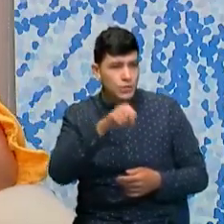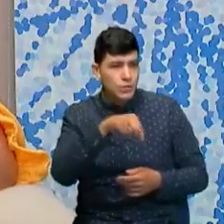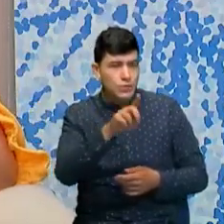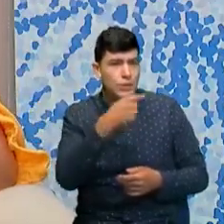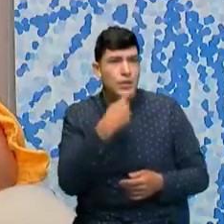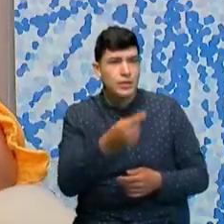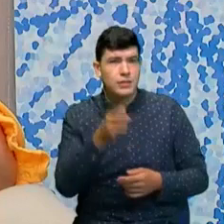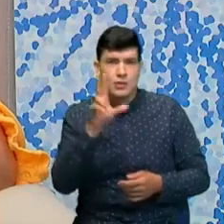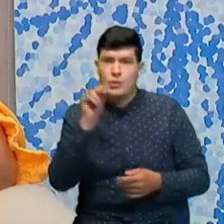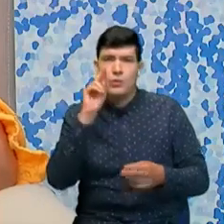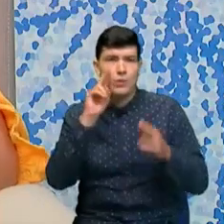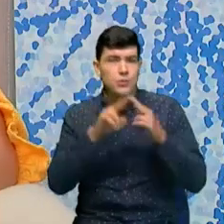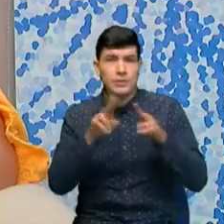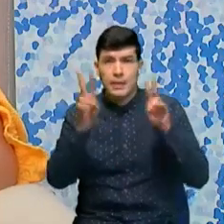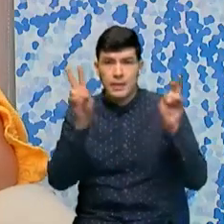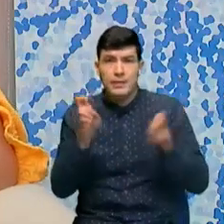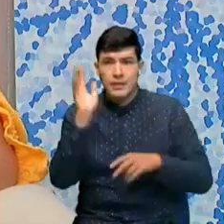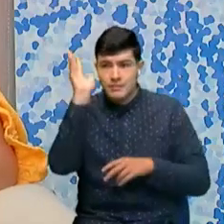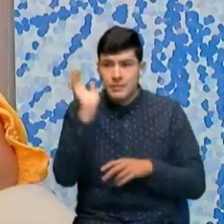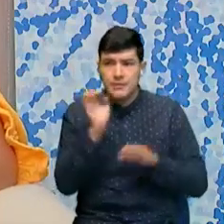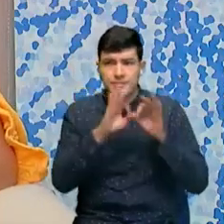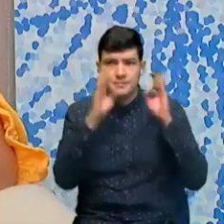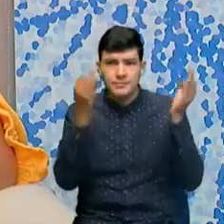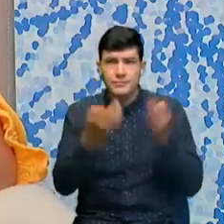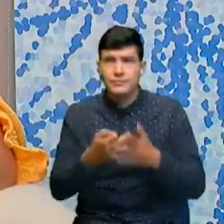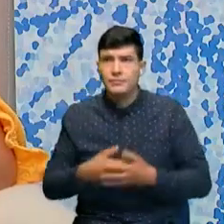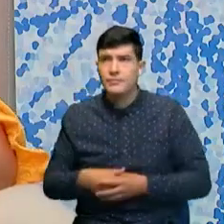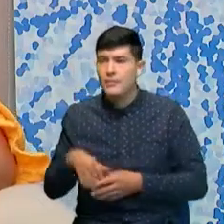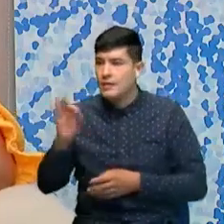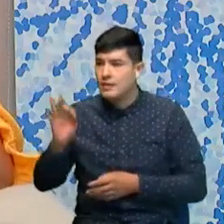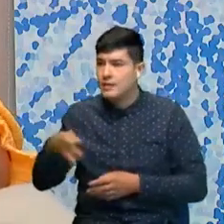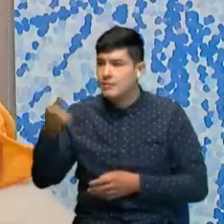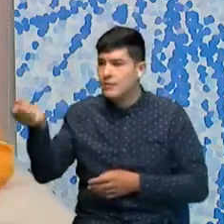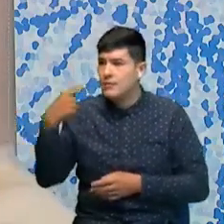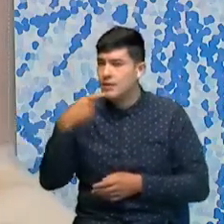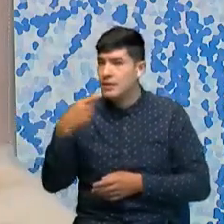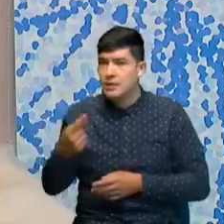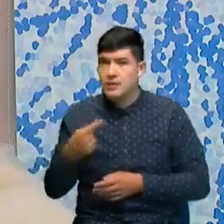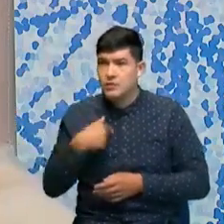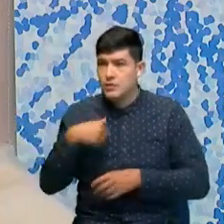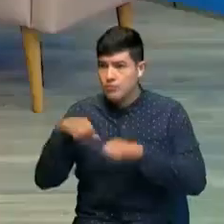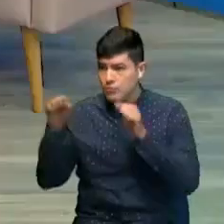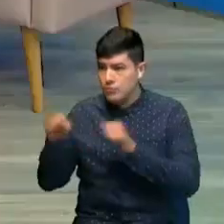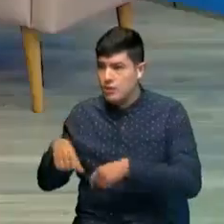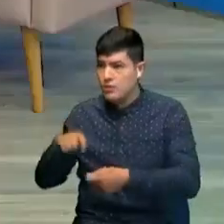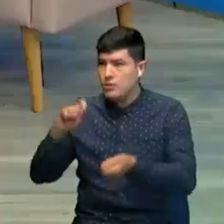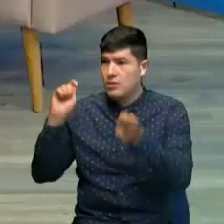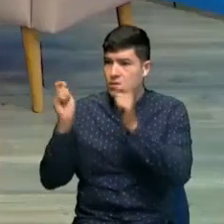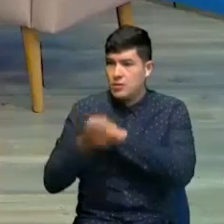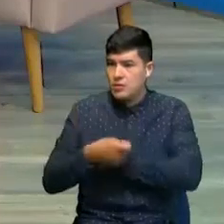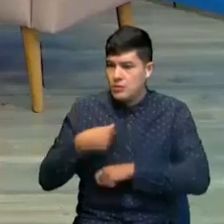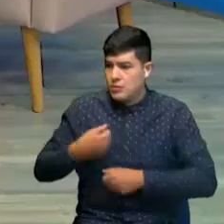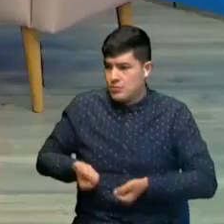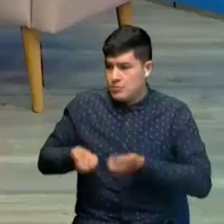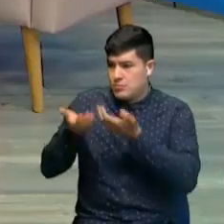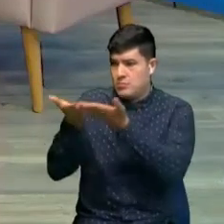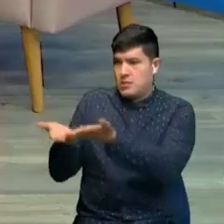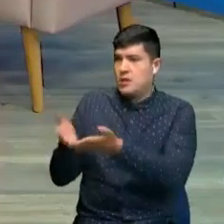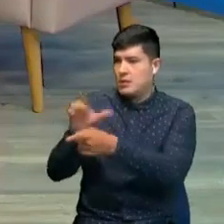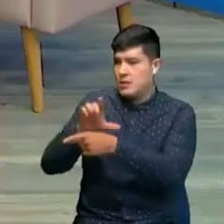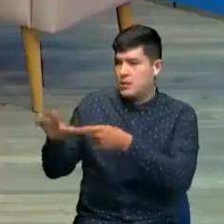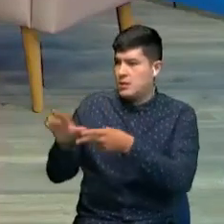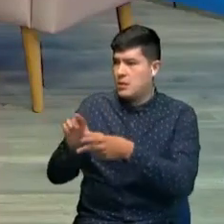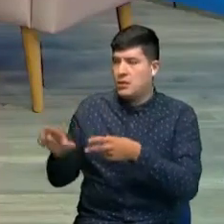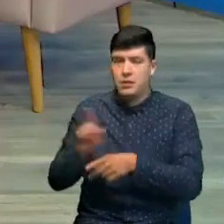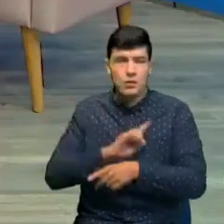tema de la pensión familiar, porque es que siempre lo que nos preguntan es eso, ¿le puedo trasladar las semanas? No, señor. No es